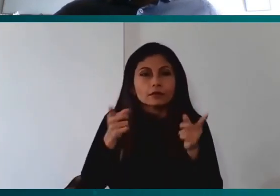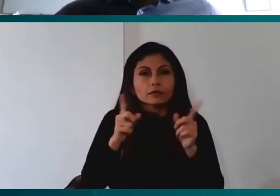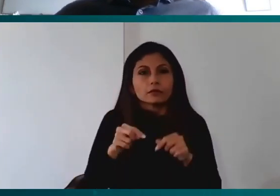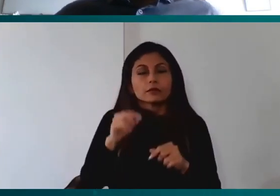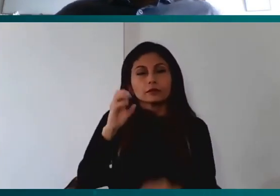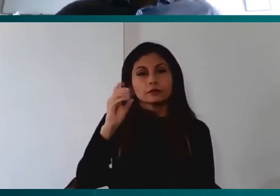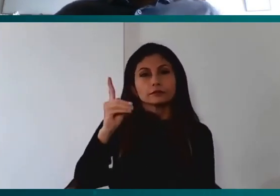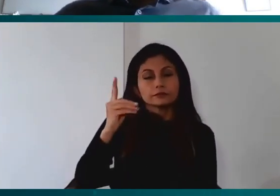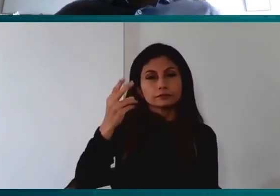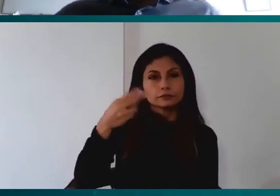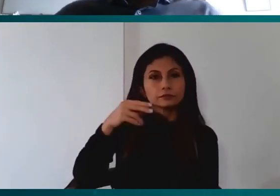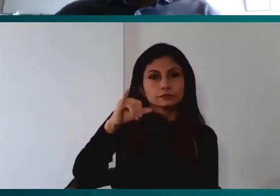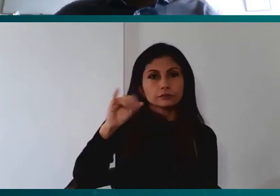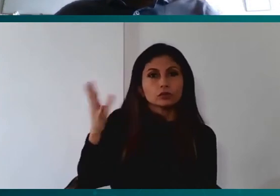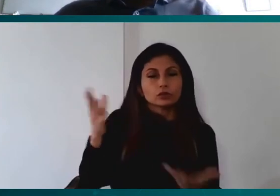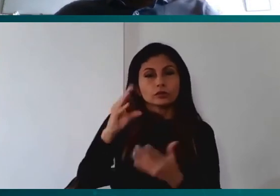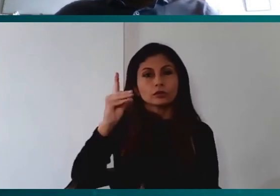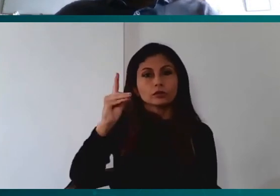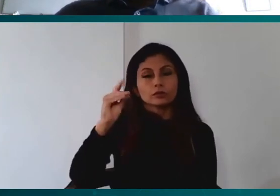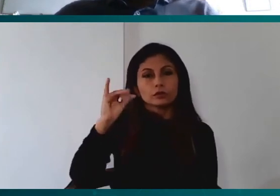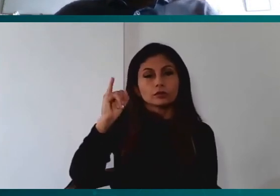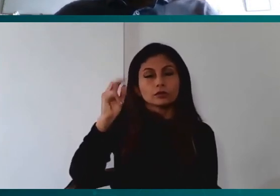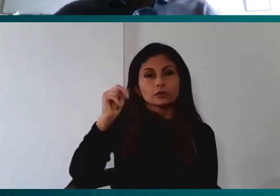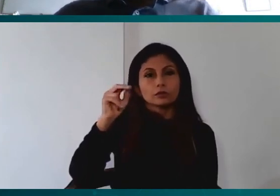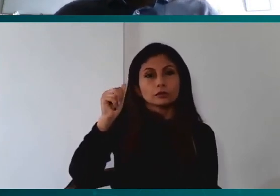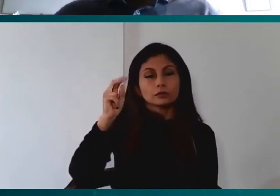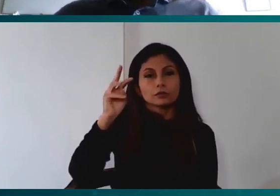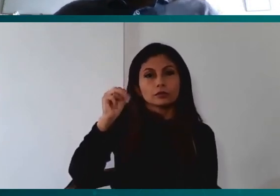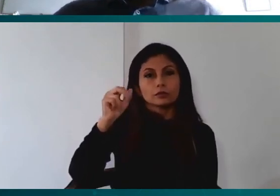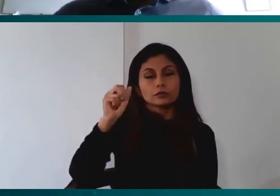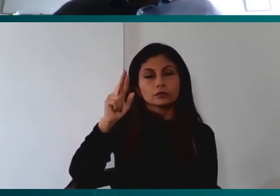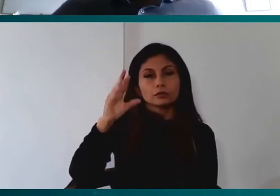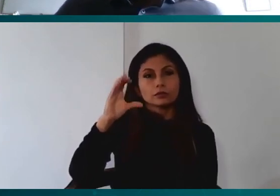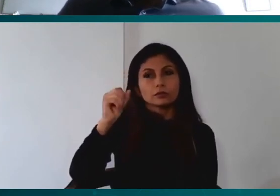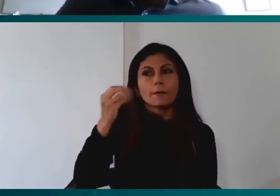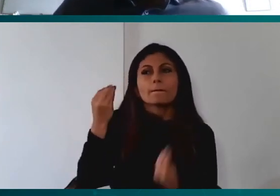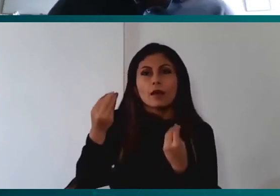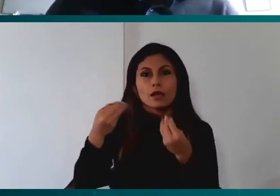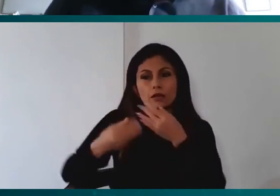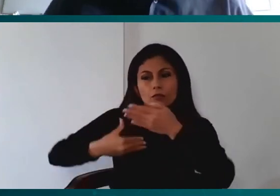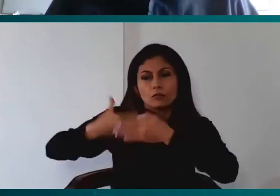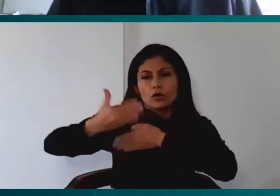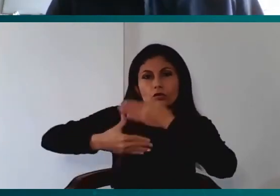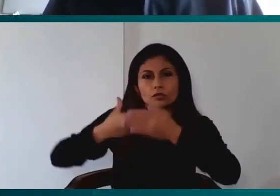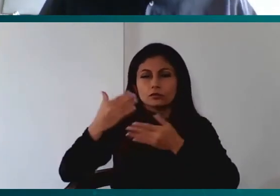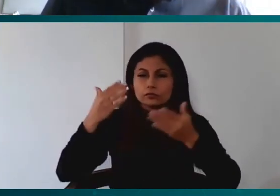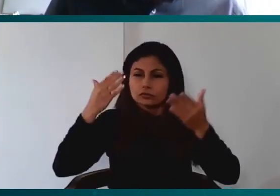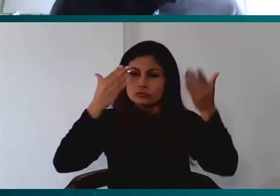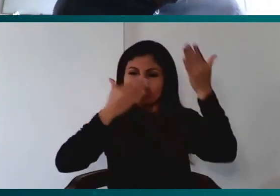Dinamarca, Pues, para simular todo el proceso